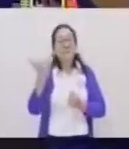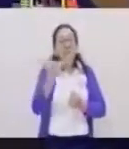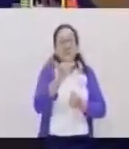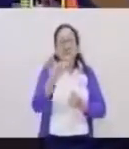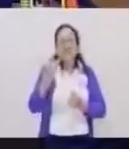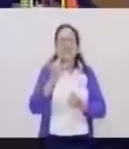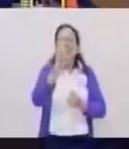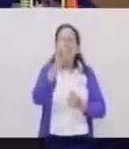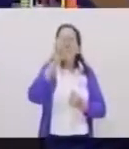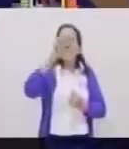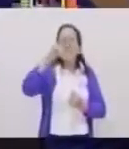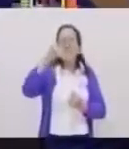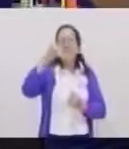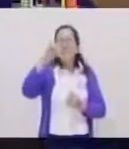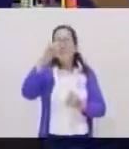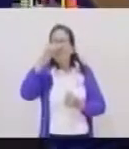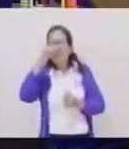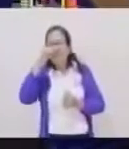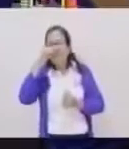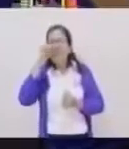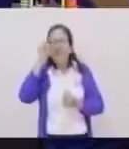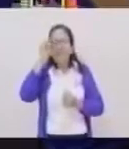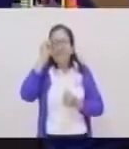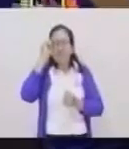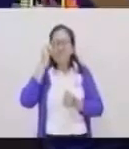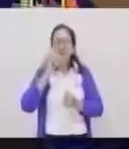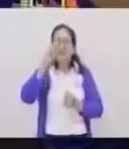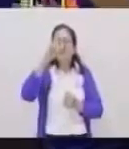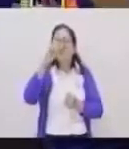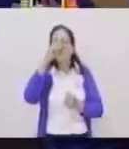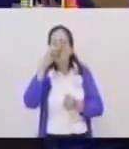que eso es igual a un metro